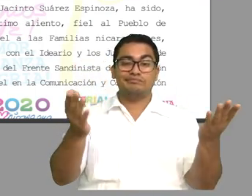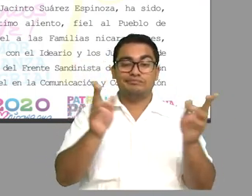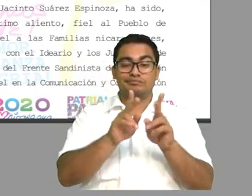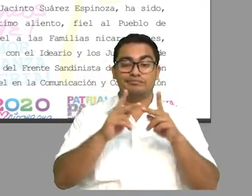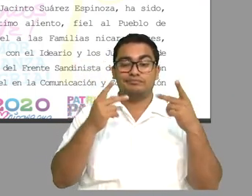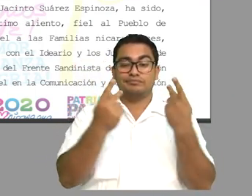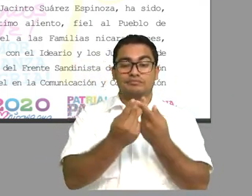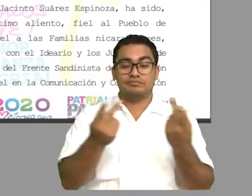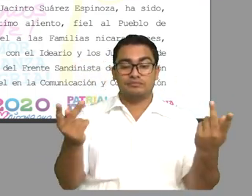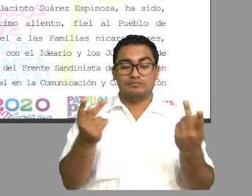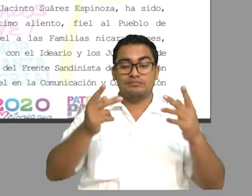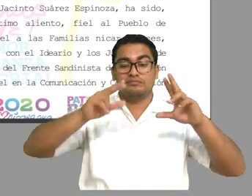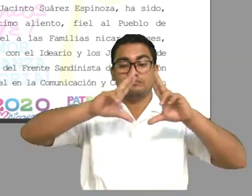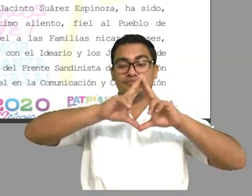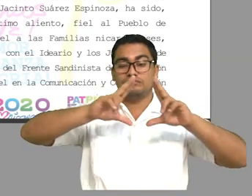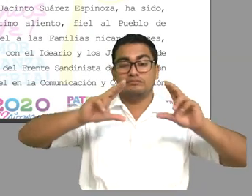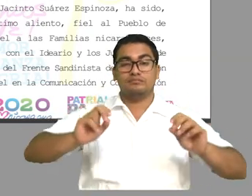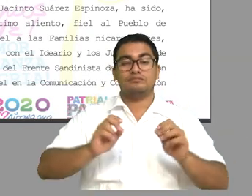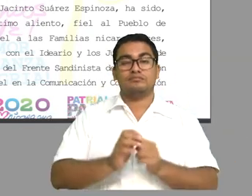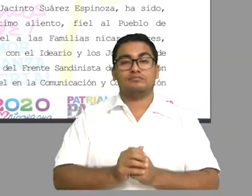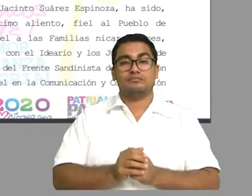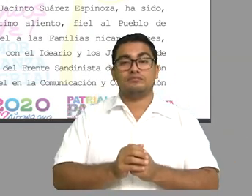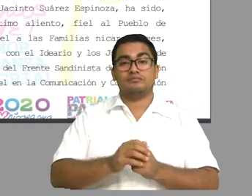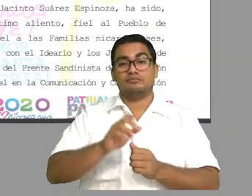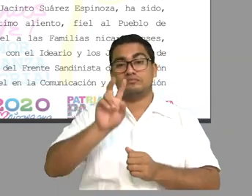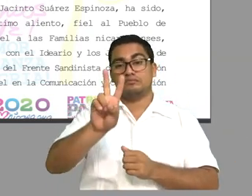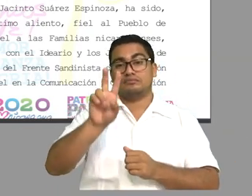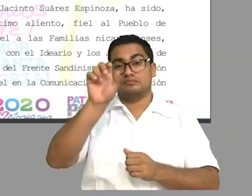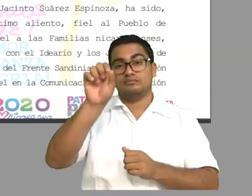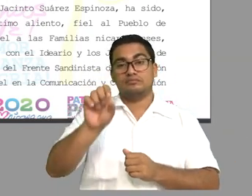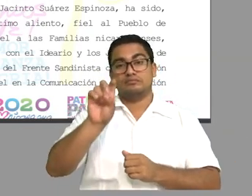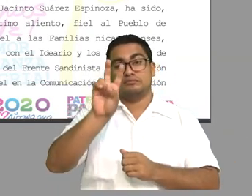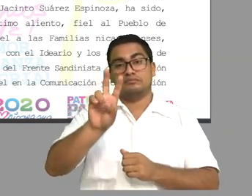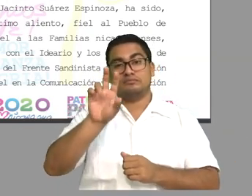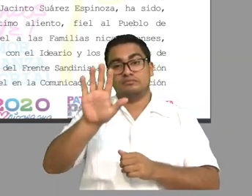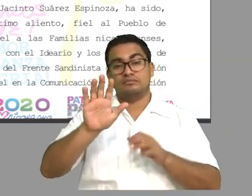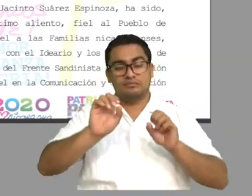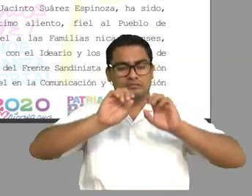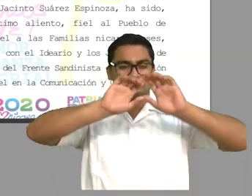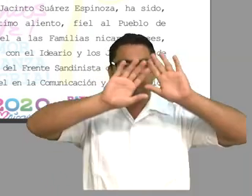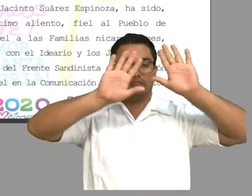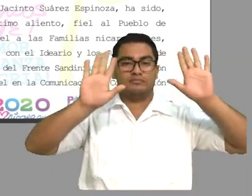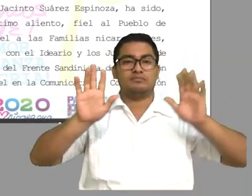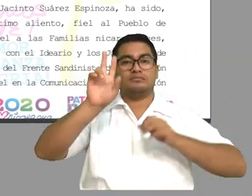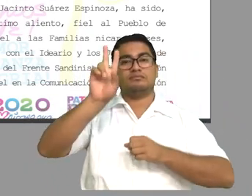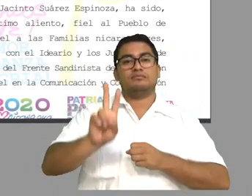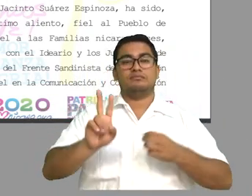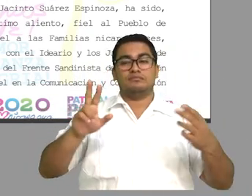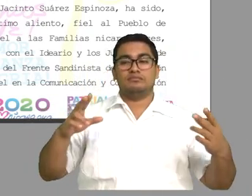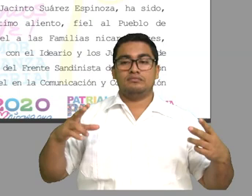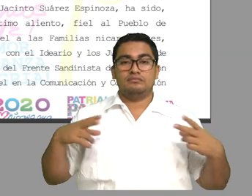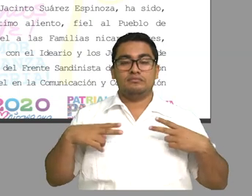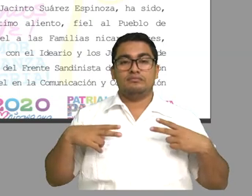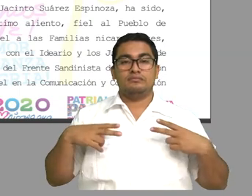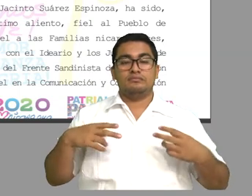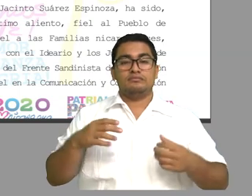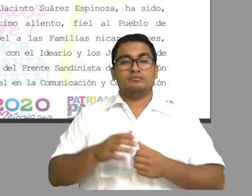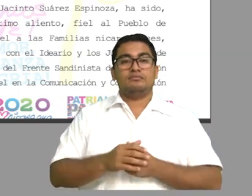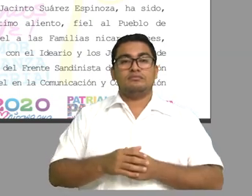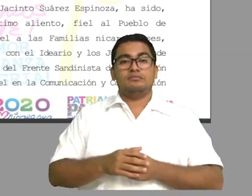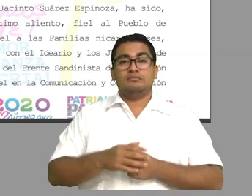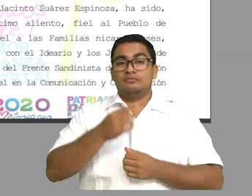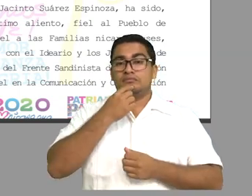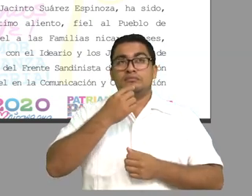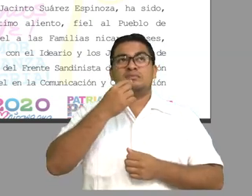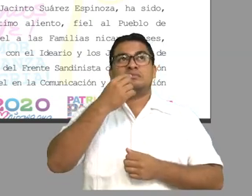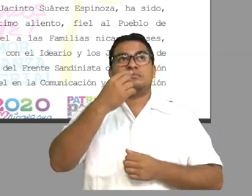pueblo nicaragüense que a las 2:25 de la mañana de este 2 de abril ha hecho